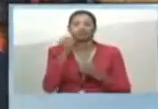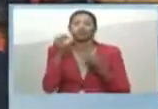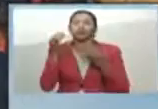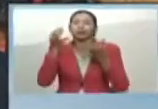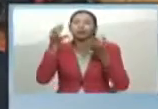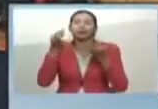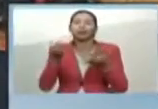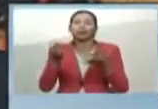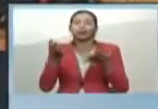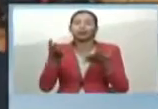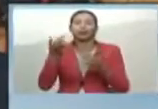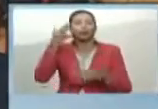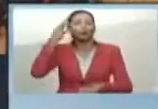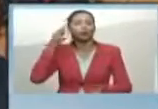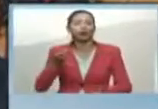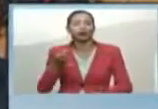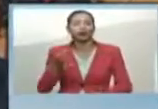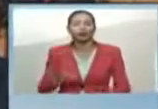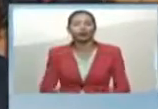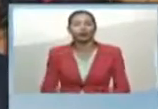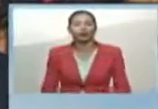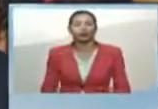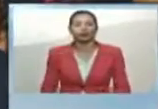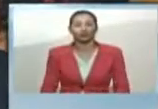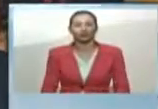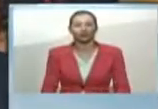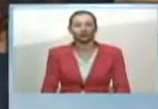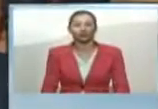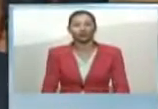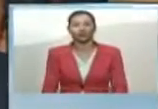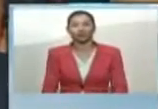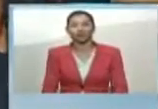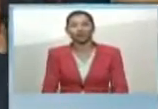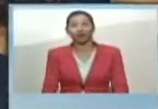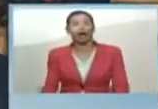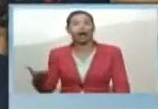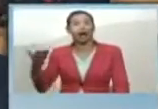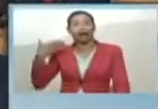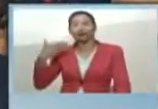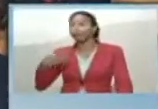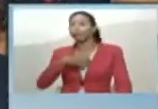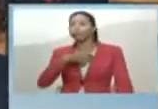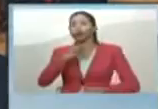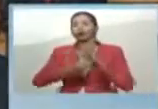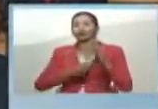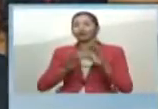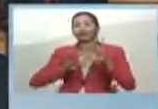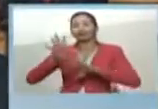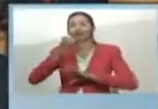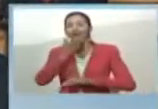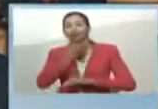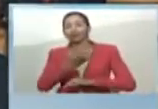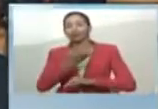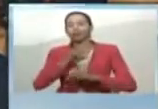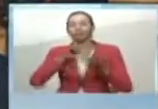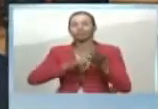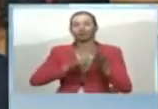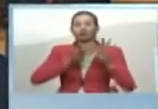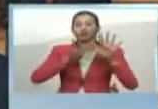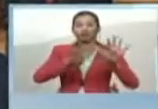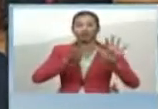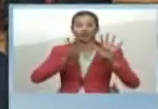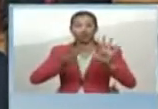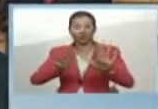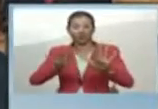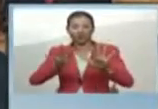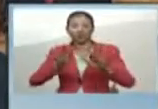de hacer lo que no pudieron ni el 15 de diciembre de